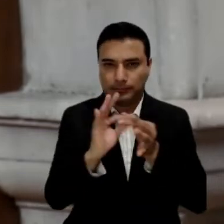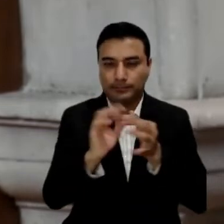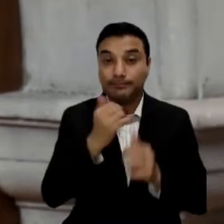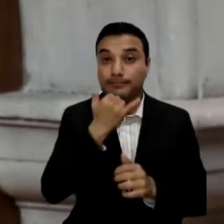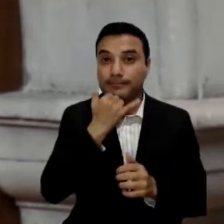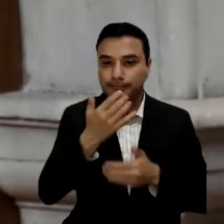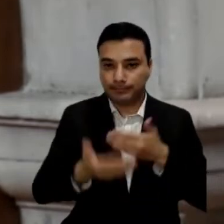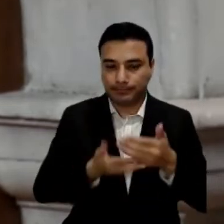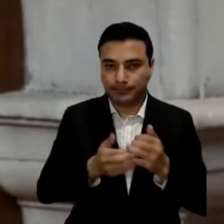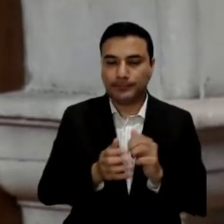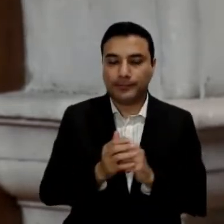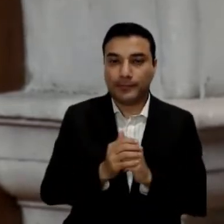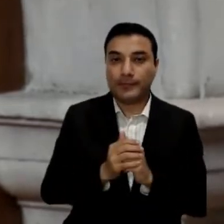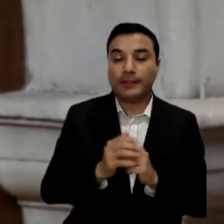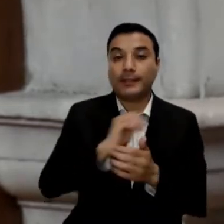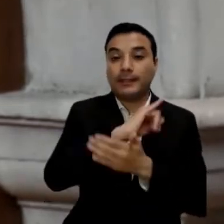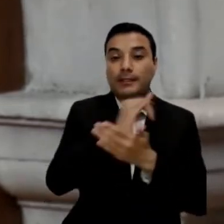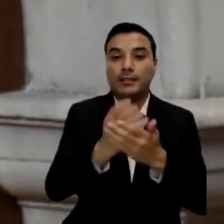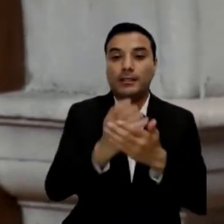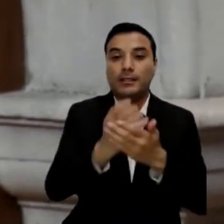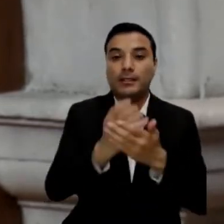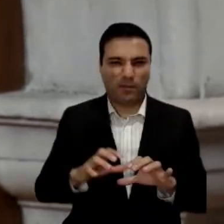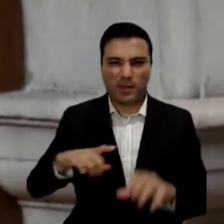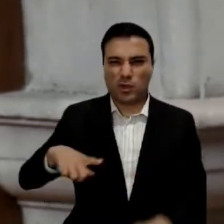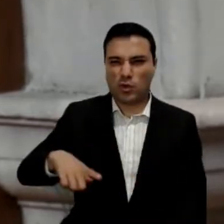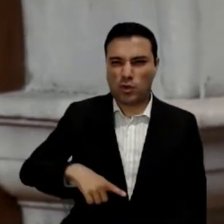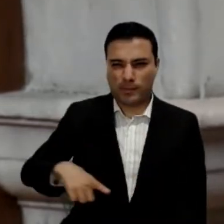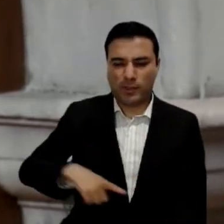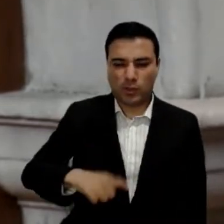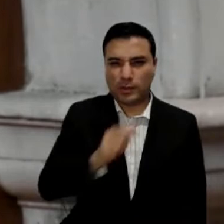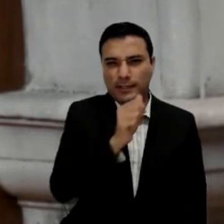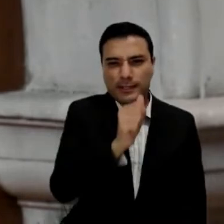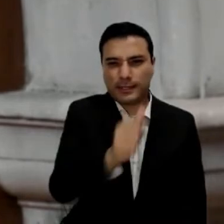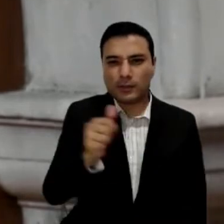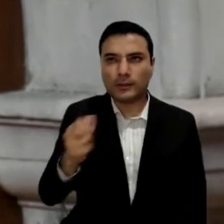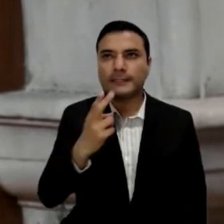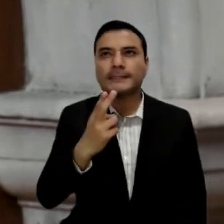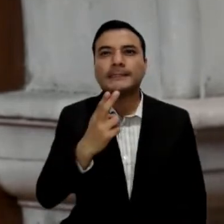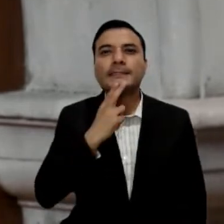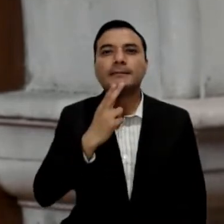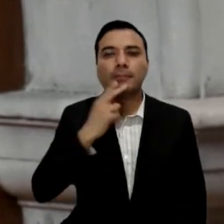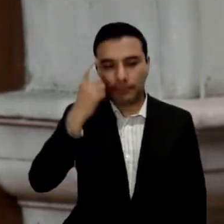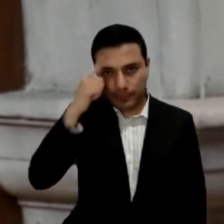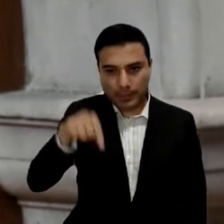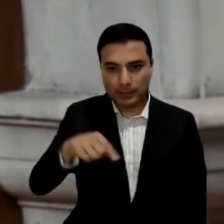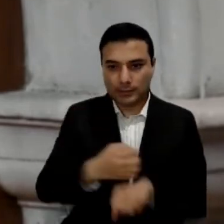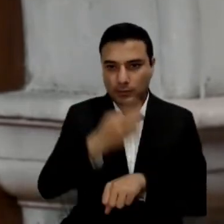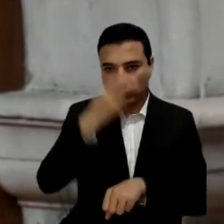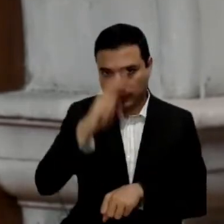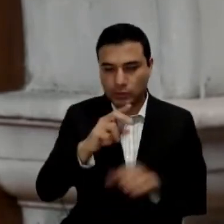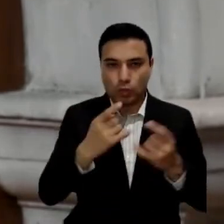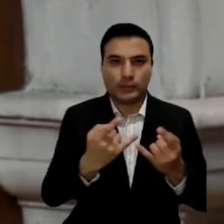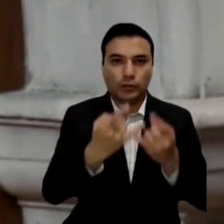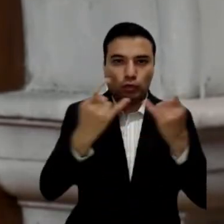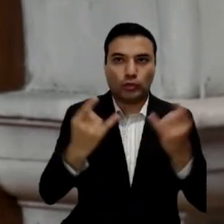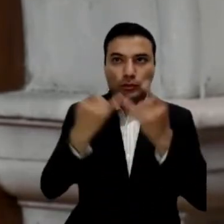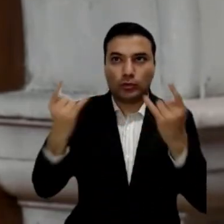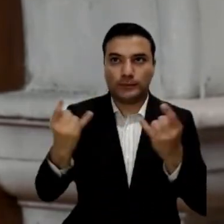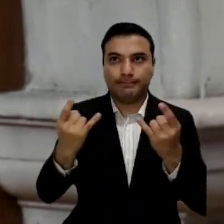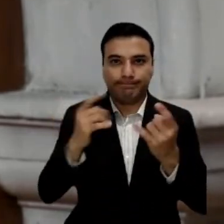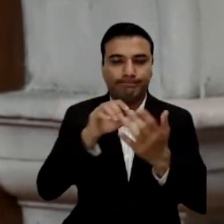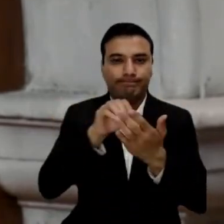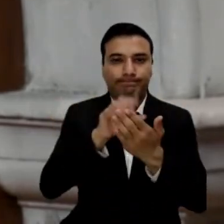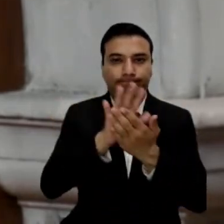Cada informe de gobierno contribuye a la construcción de la historia de nuestro Estado, debido a que documenta